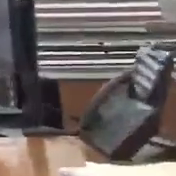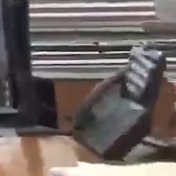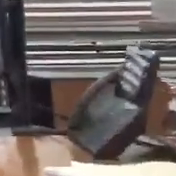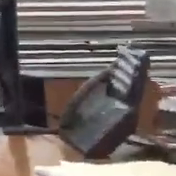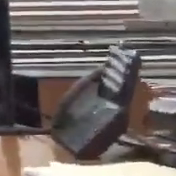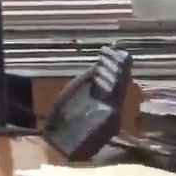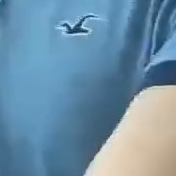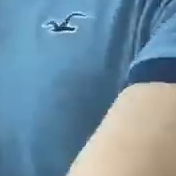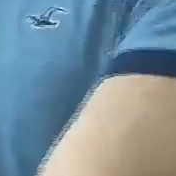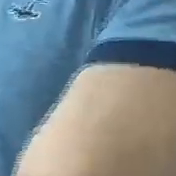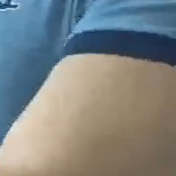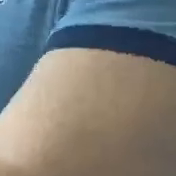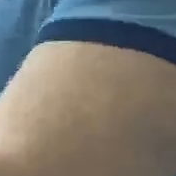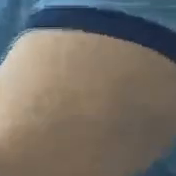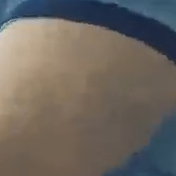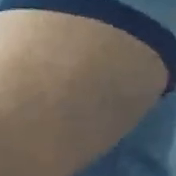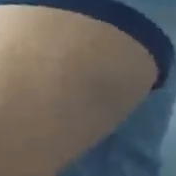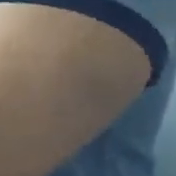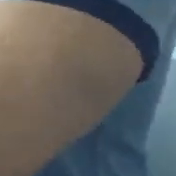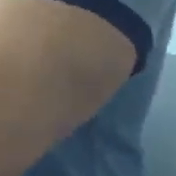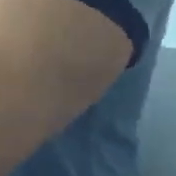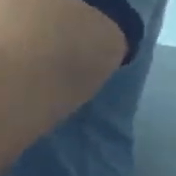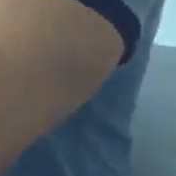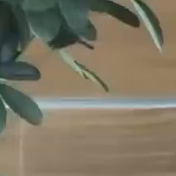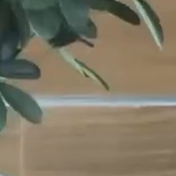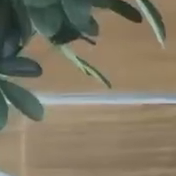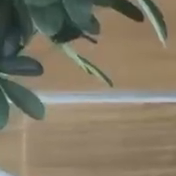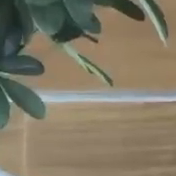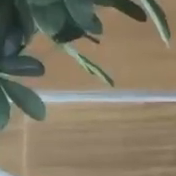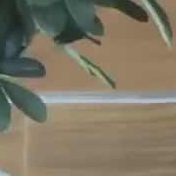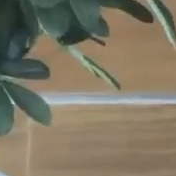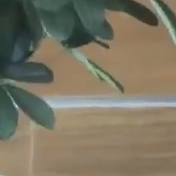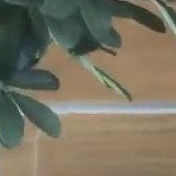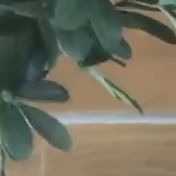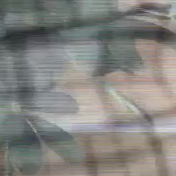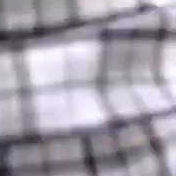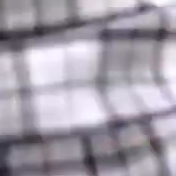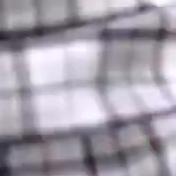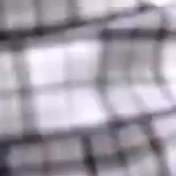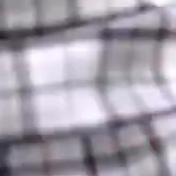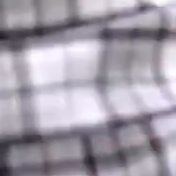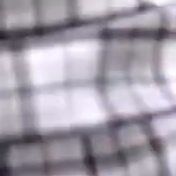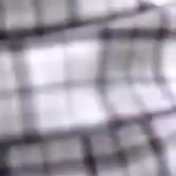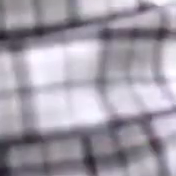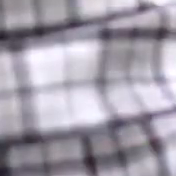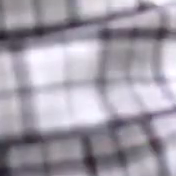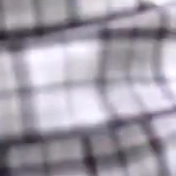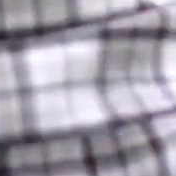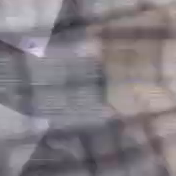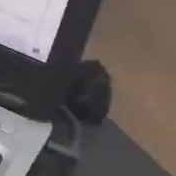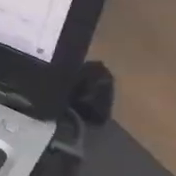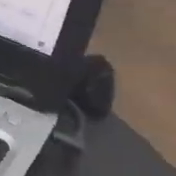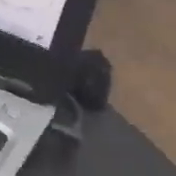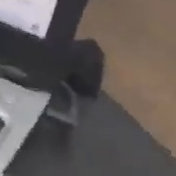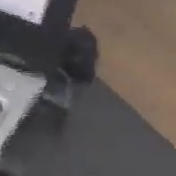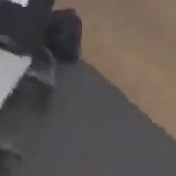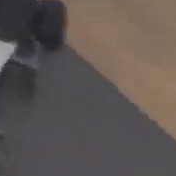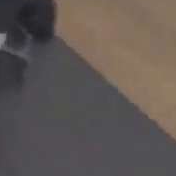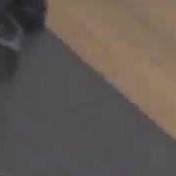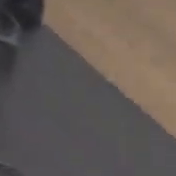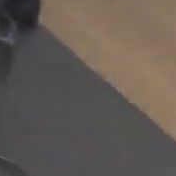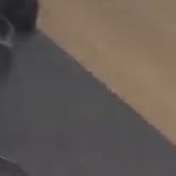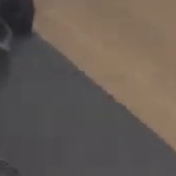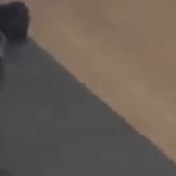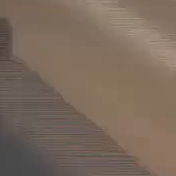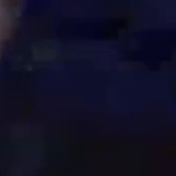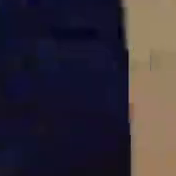eso te orientamos a través de los distintos canales. Mediante la autogestión, buscamos facilitar el cumplimiento de tus